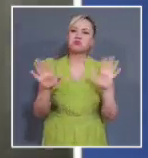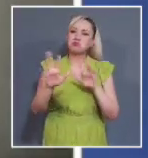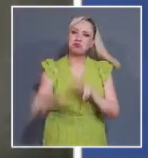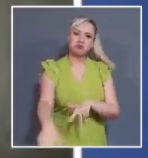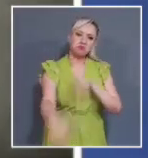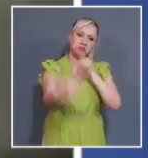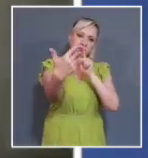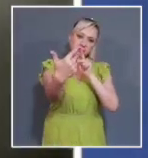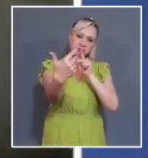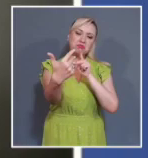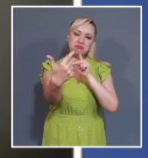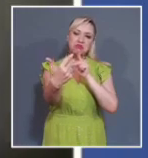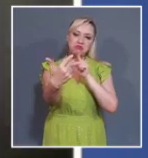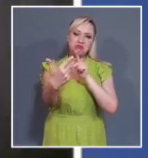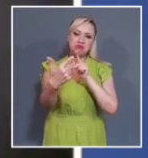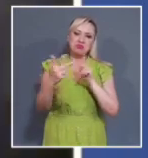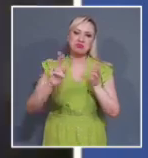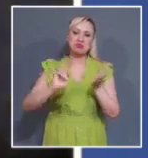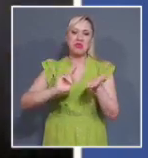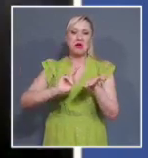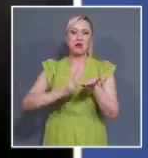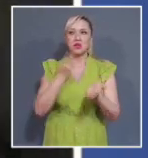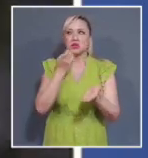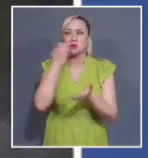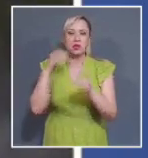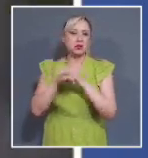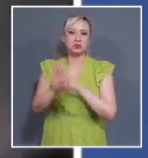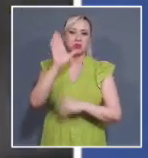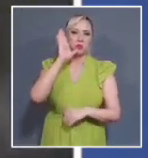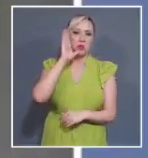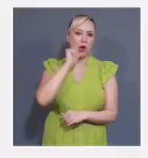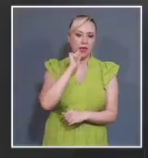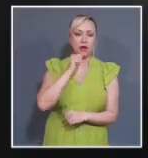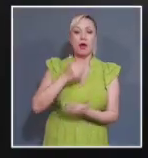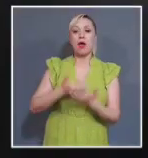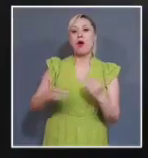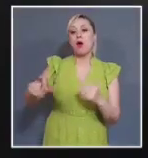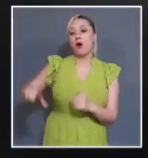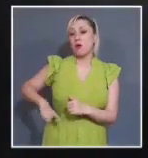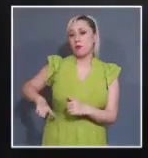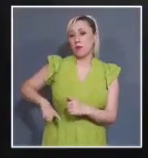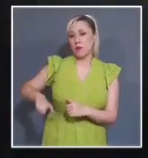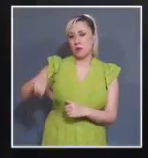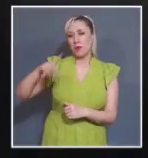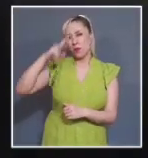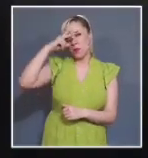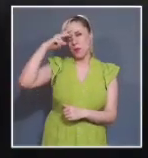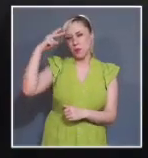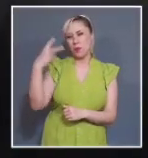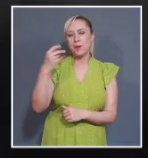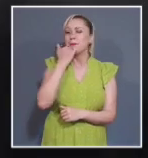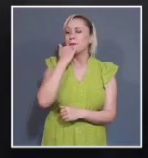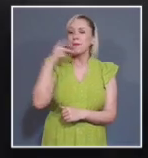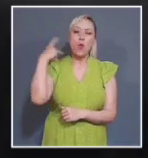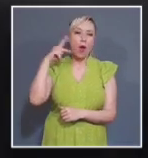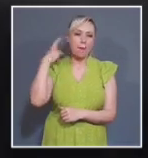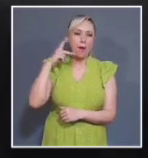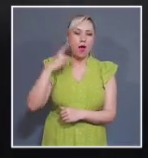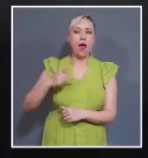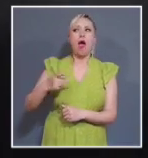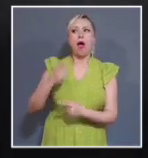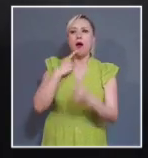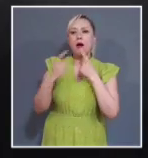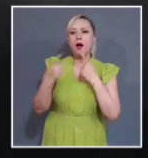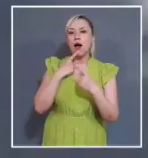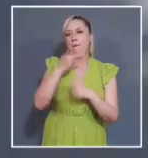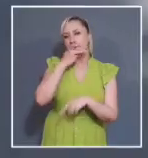aviso. Autoridades del gobierno de Puebla señalaron que con el apoyo de padres de familia se realizará limpieza de planteles